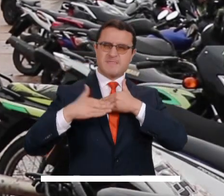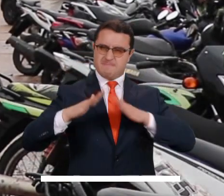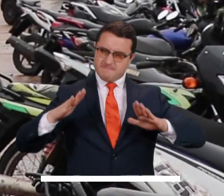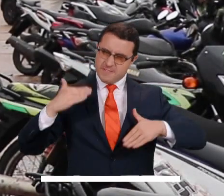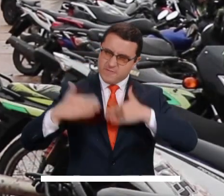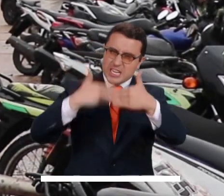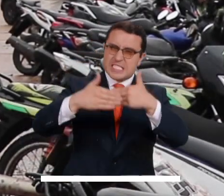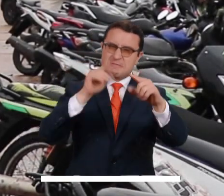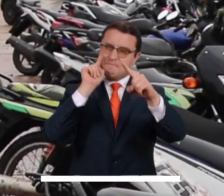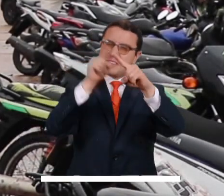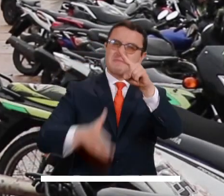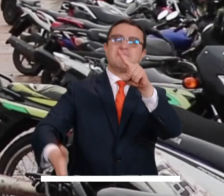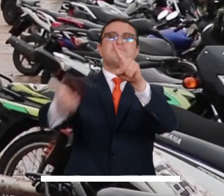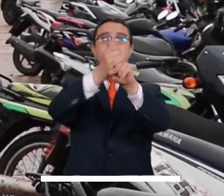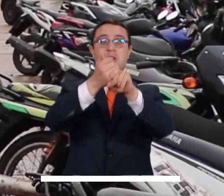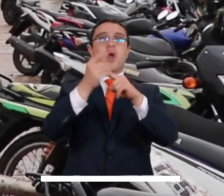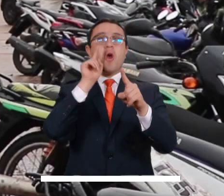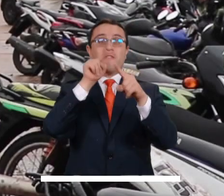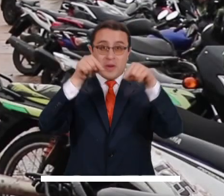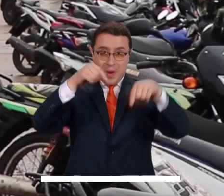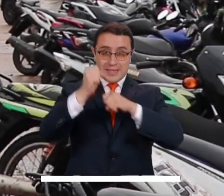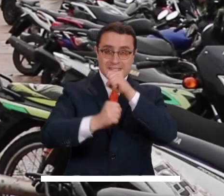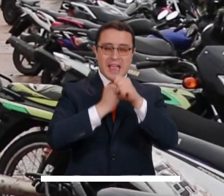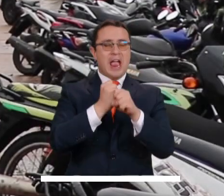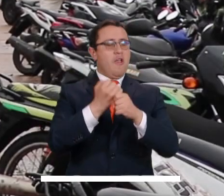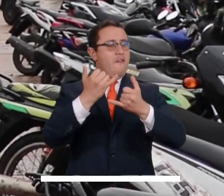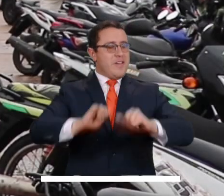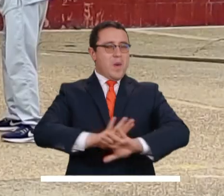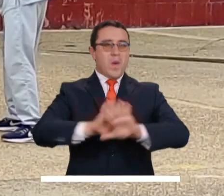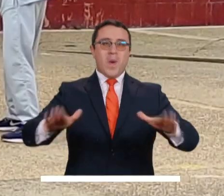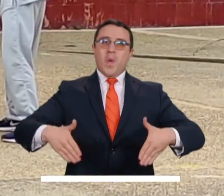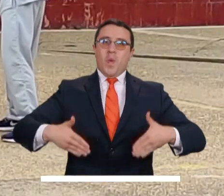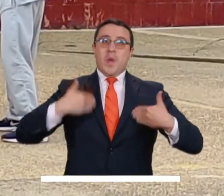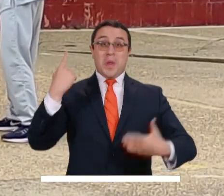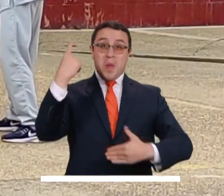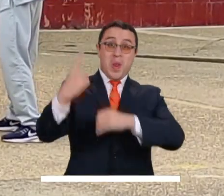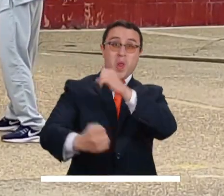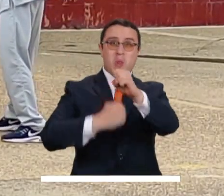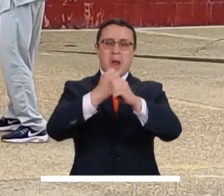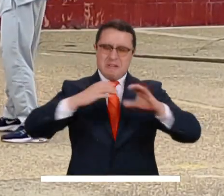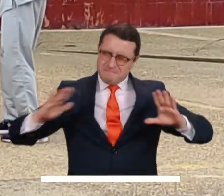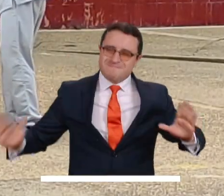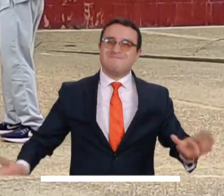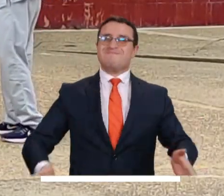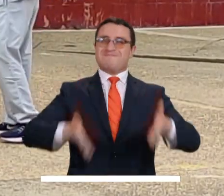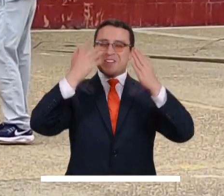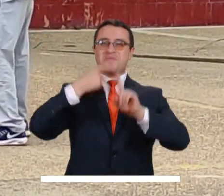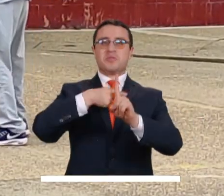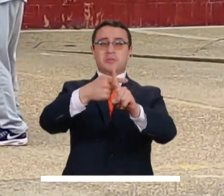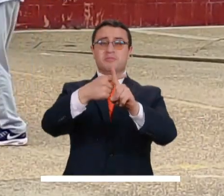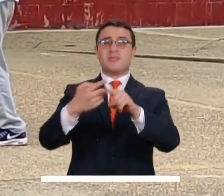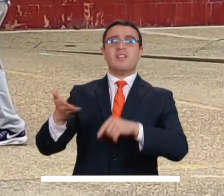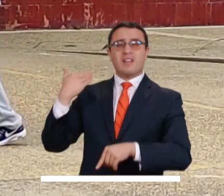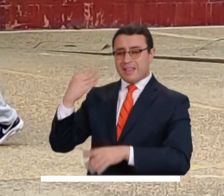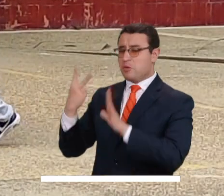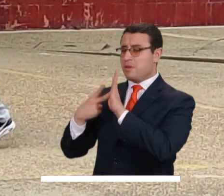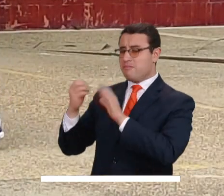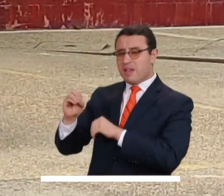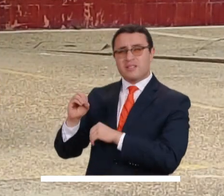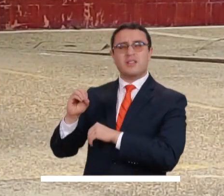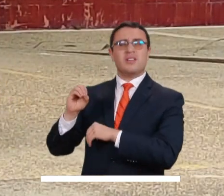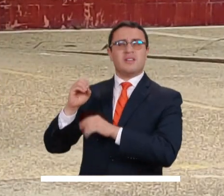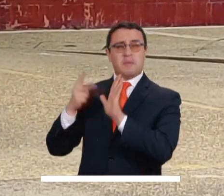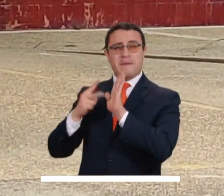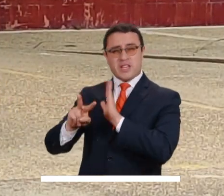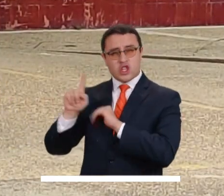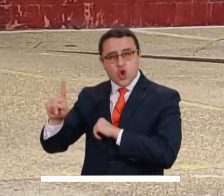terminar este año bien y comenzar el próximo con más motivación. El 2021 ha sido un año complicado. Superar los cambios generados por la